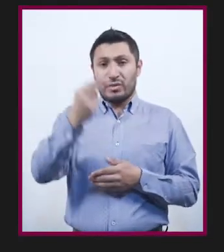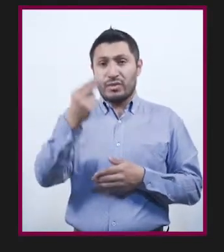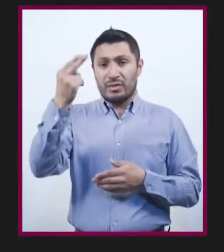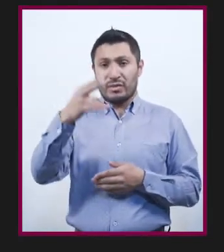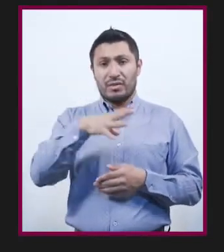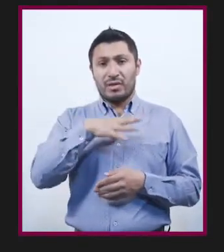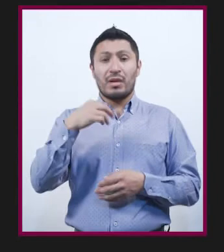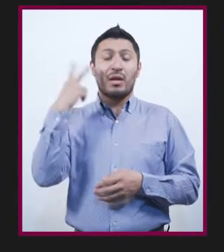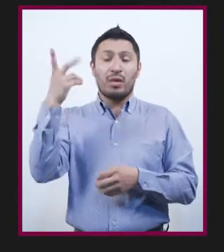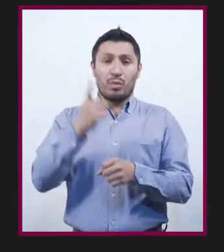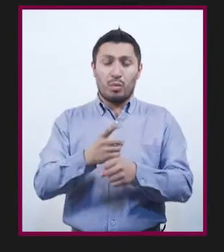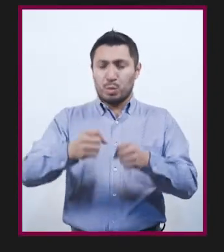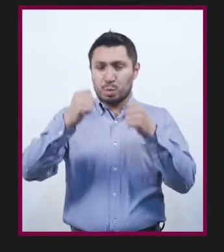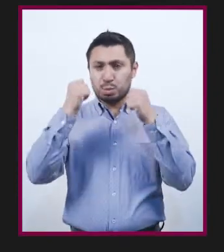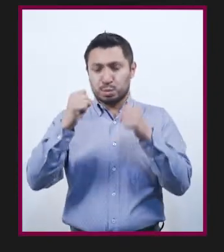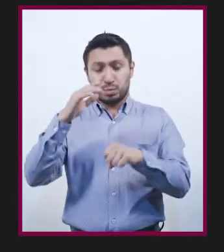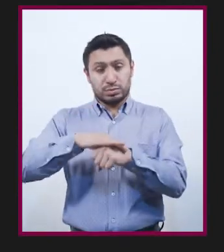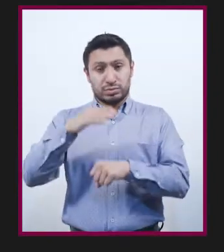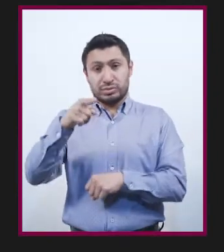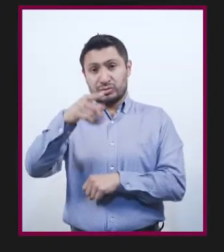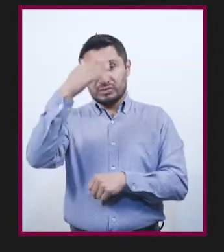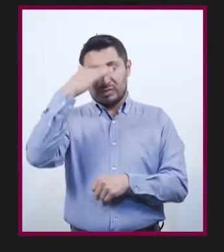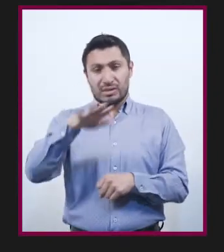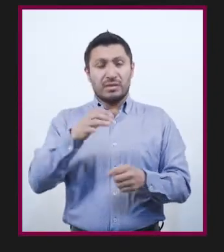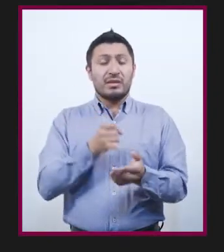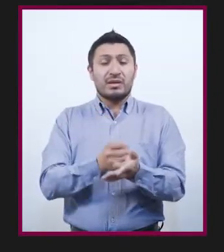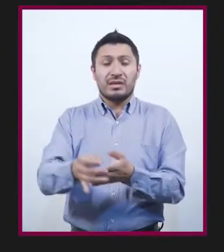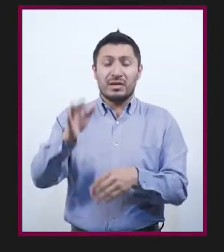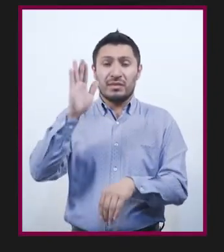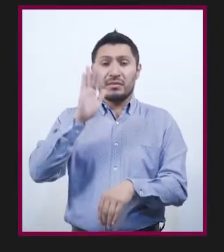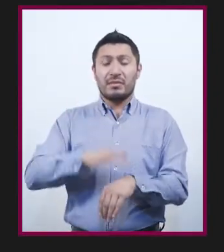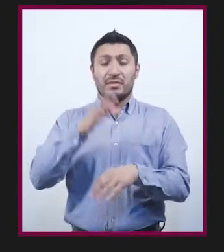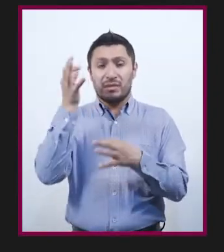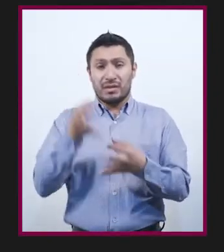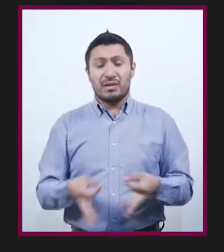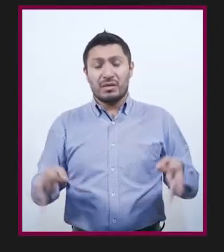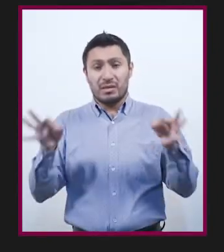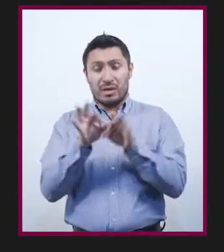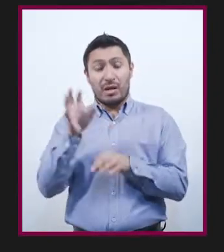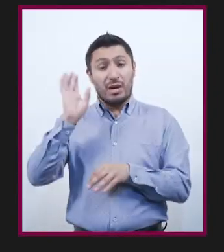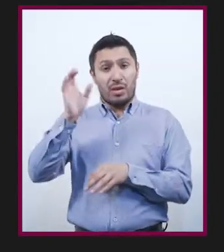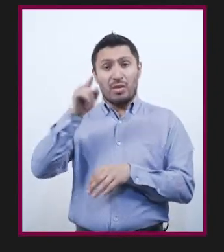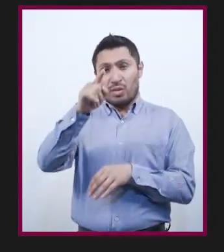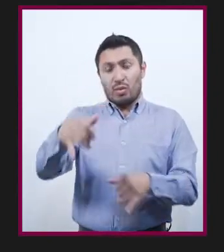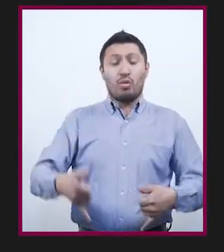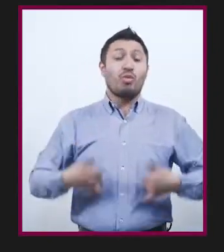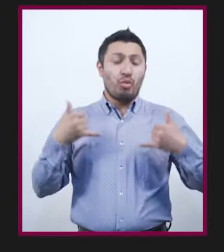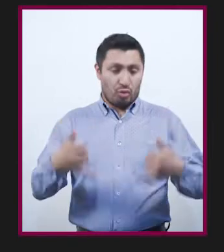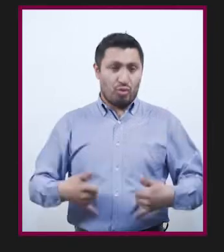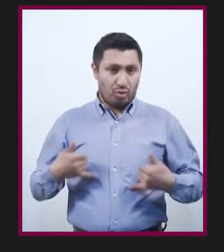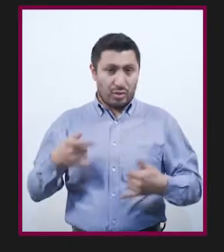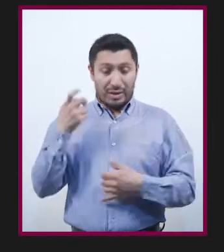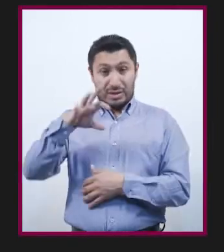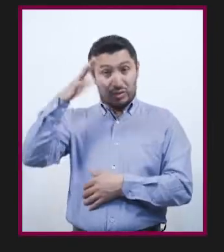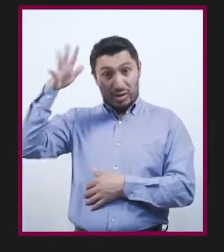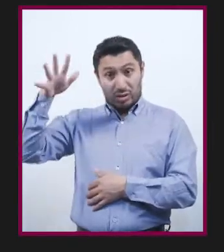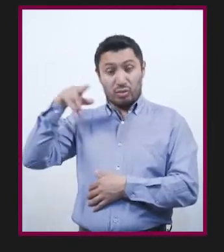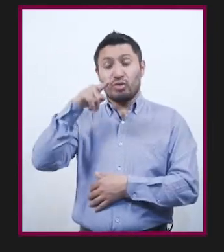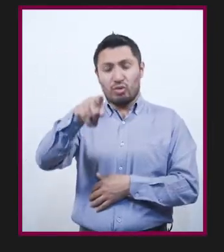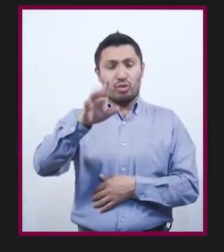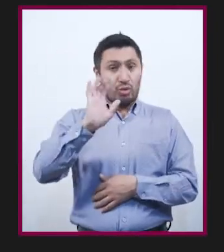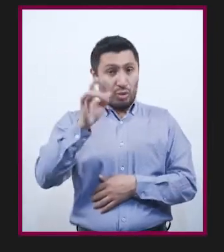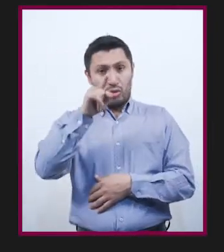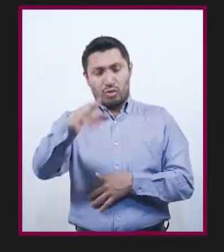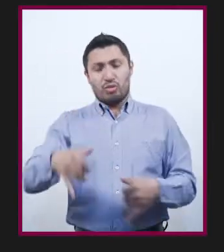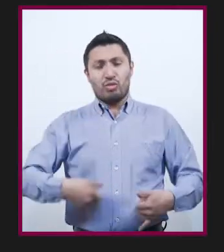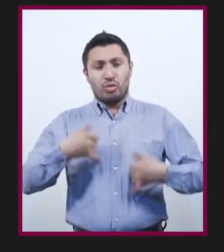autorización. Ventajas, yo creo que serían las responsabilidades, porque bueno, en comparación con un adulto,